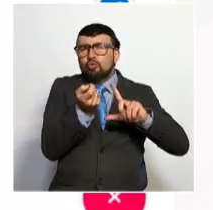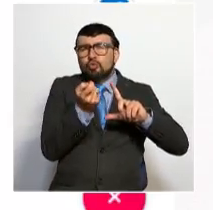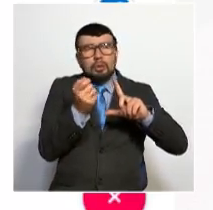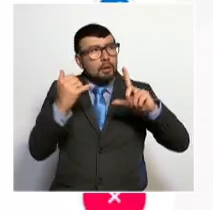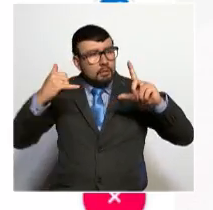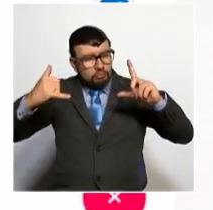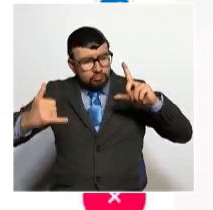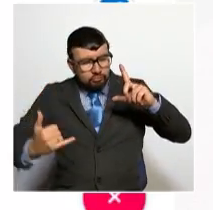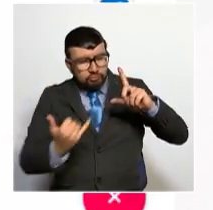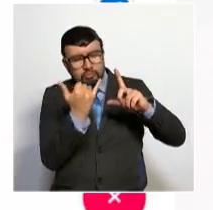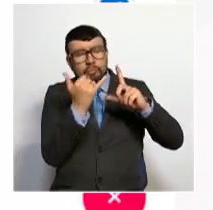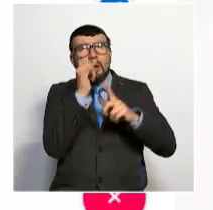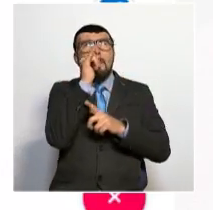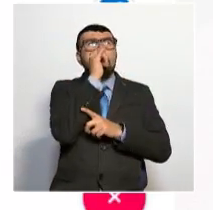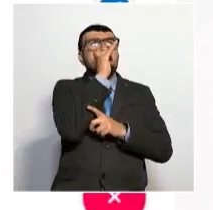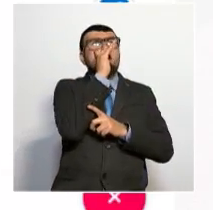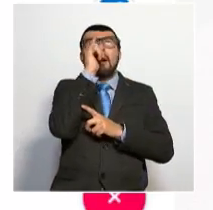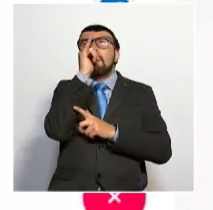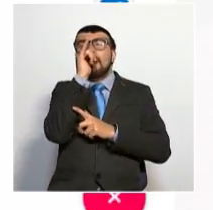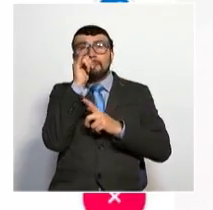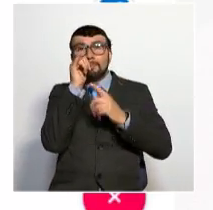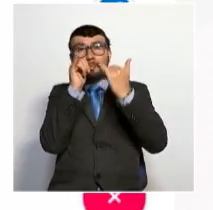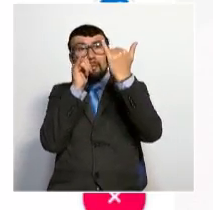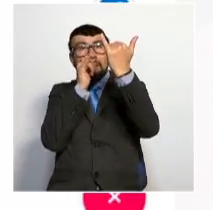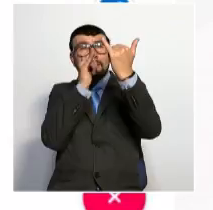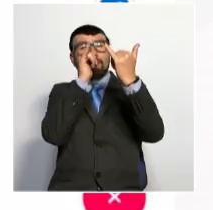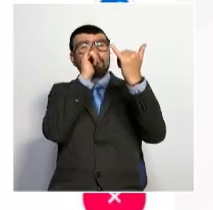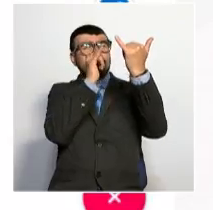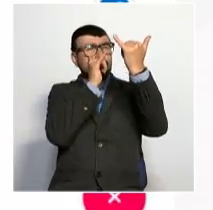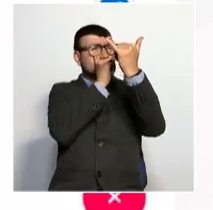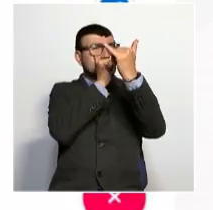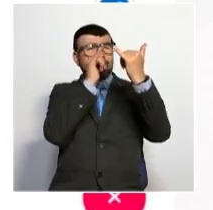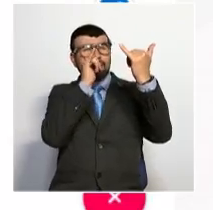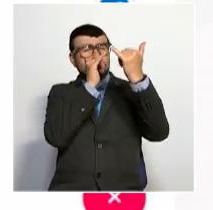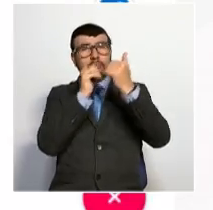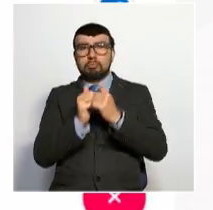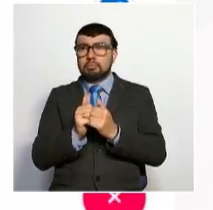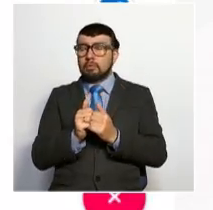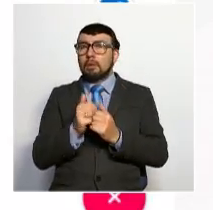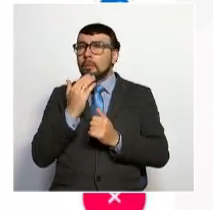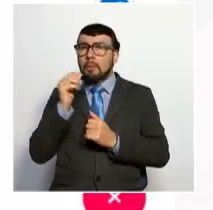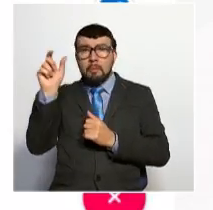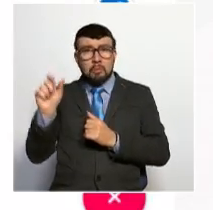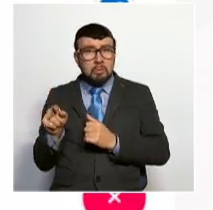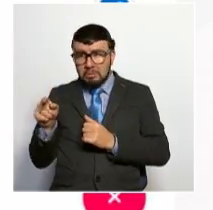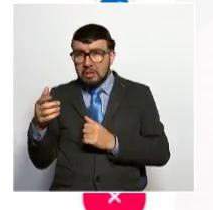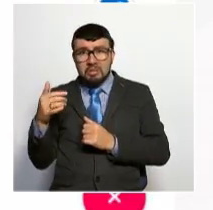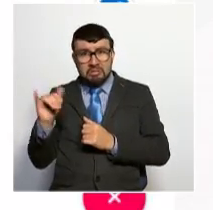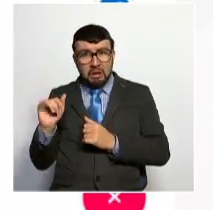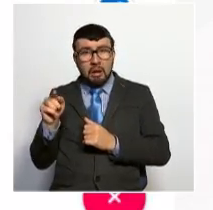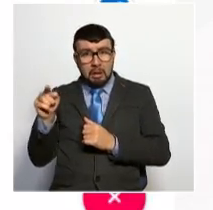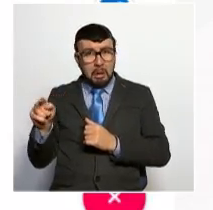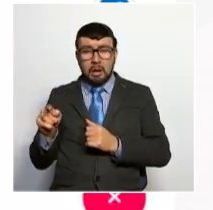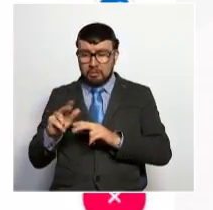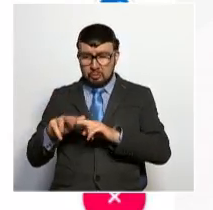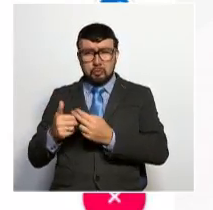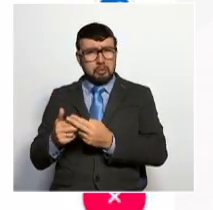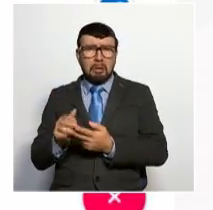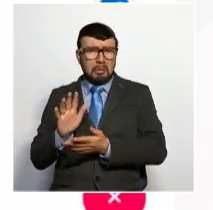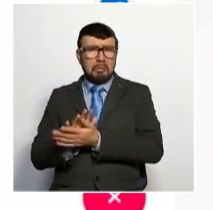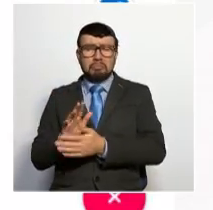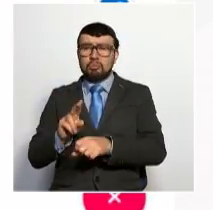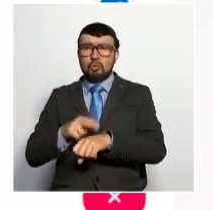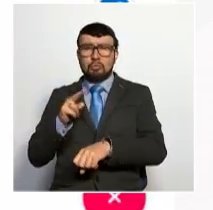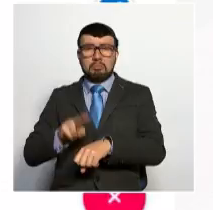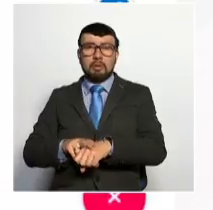realmente no es algo grande que se introduzca, solamente las mujeres que hayan tenido alguna vez relaciones sexuales, la introducimos y vemos